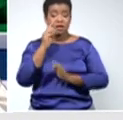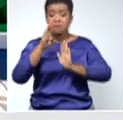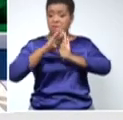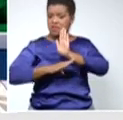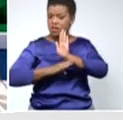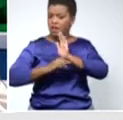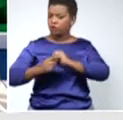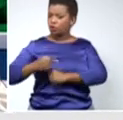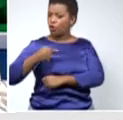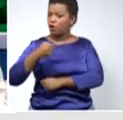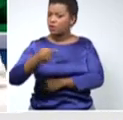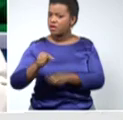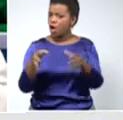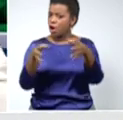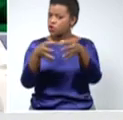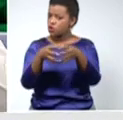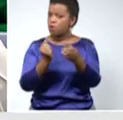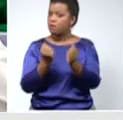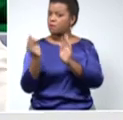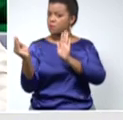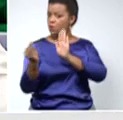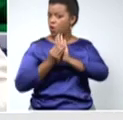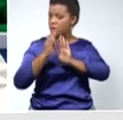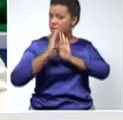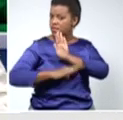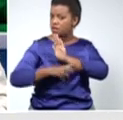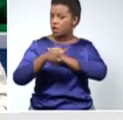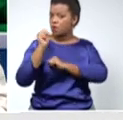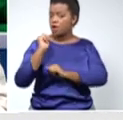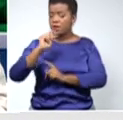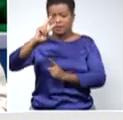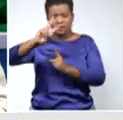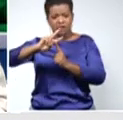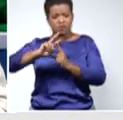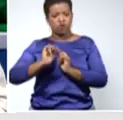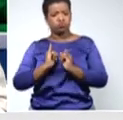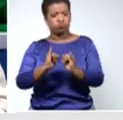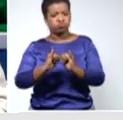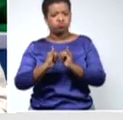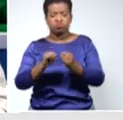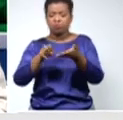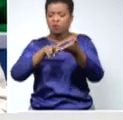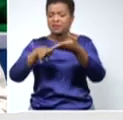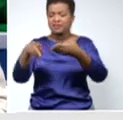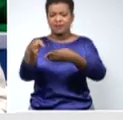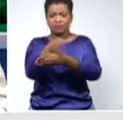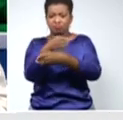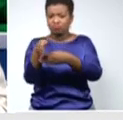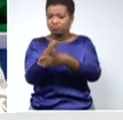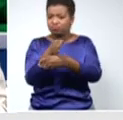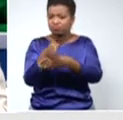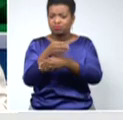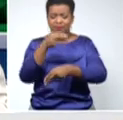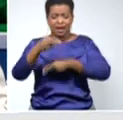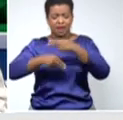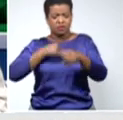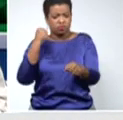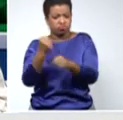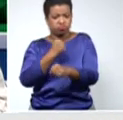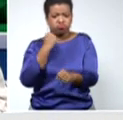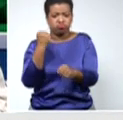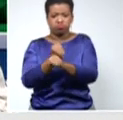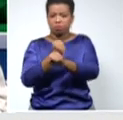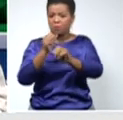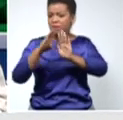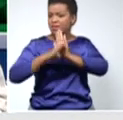de defensa, a veces con reportajes que se hacen en los territorios de las acciones que se realizan, de las medidas que se